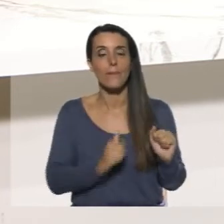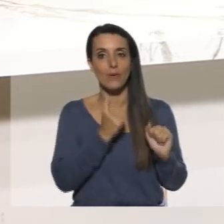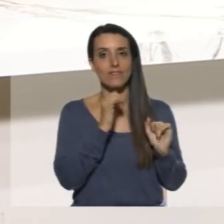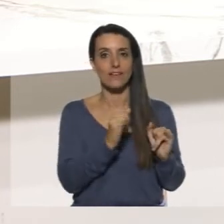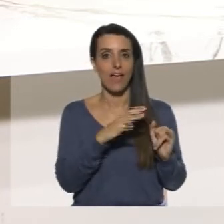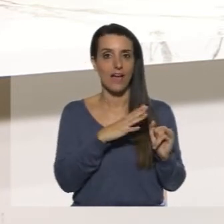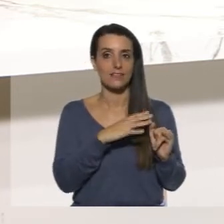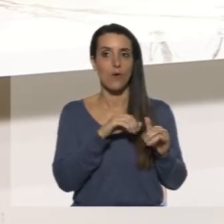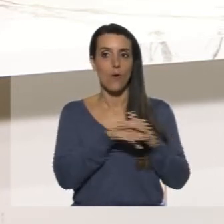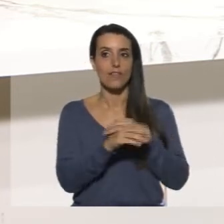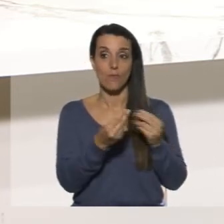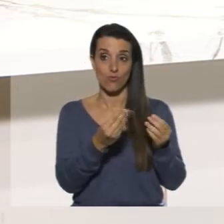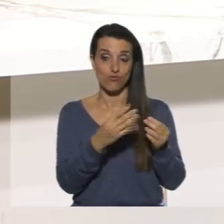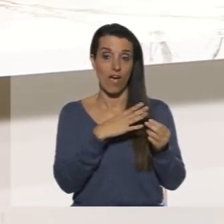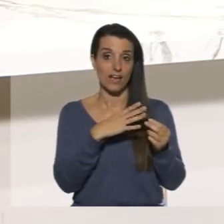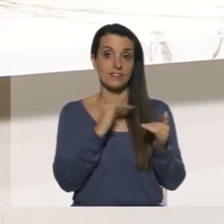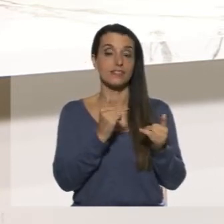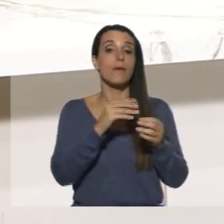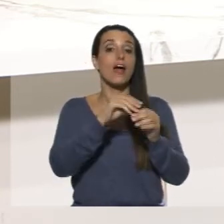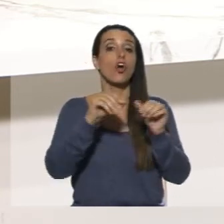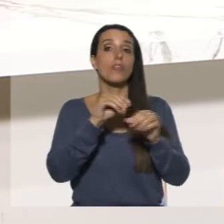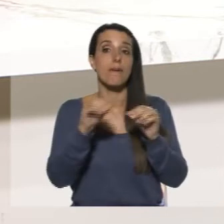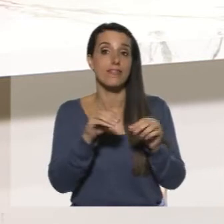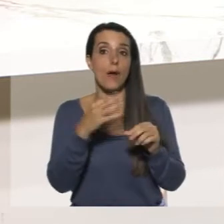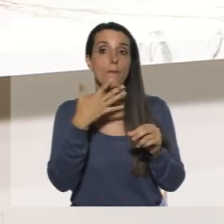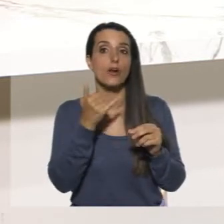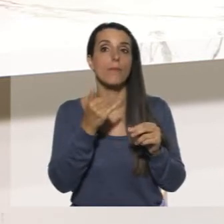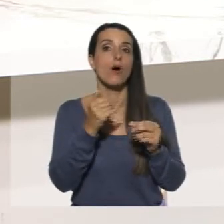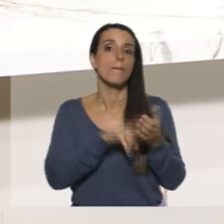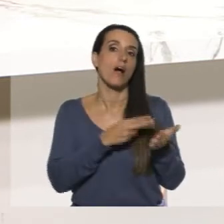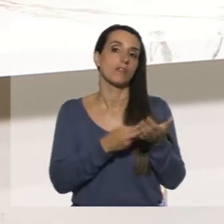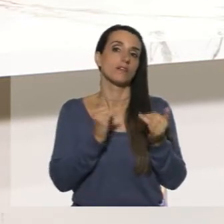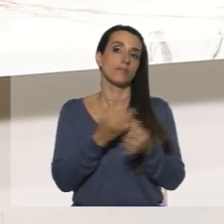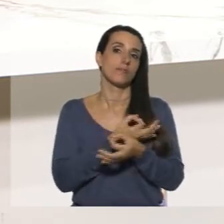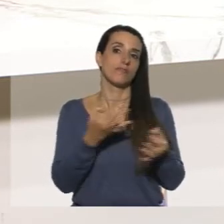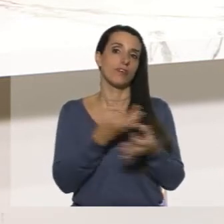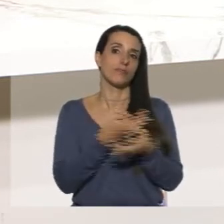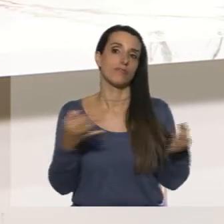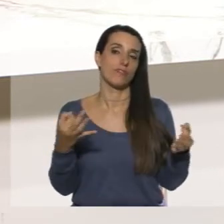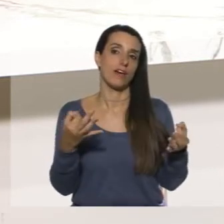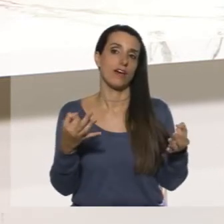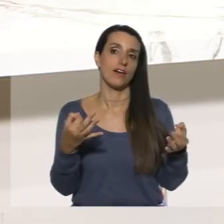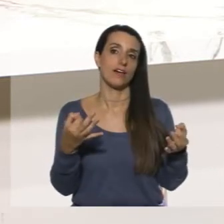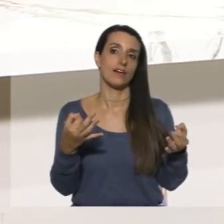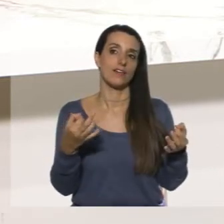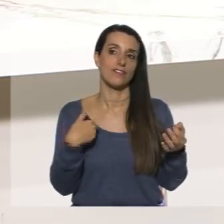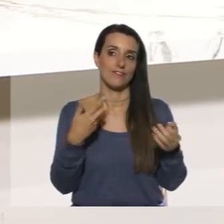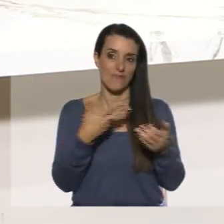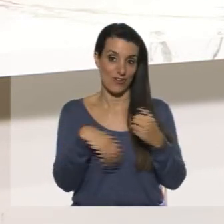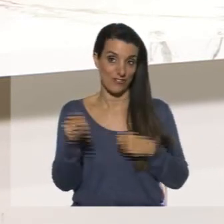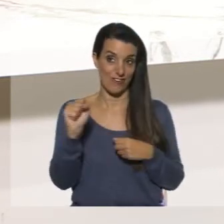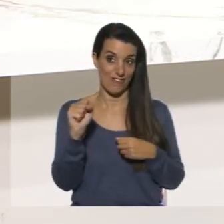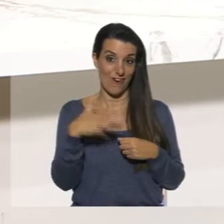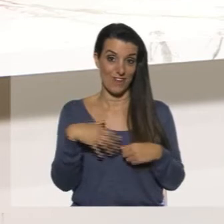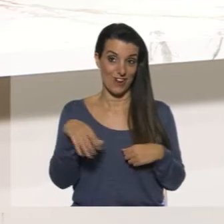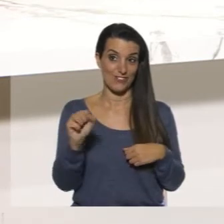queda, tapecito. Eso está bueno para condimentar. Para hacer un paté, claro, una tortadita. Sí, chicos, y me lo llevo en el tupper y